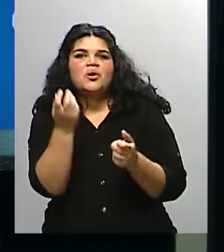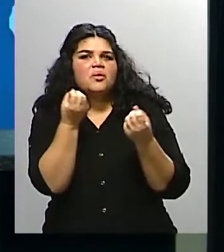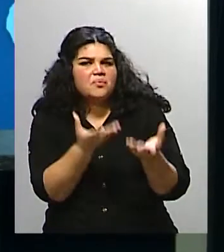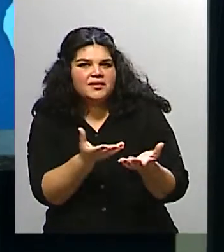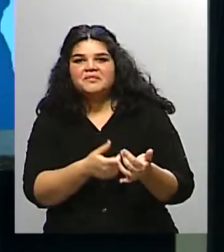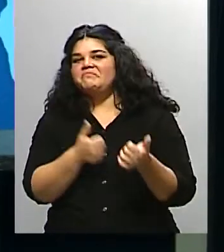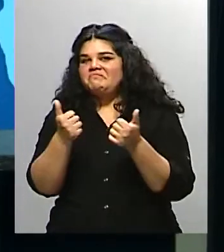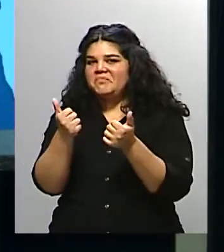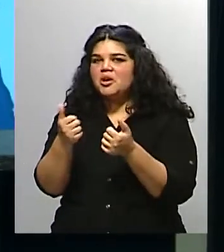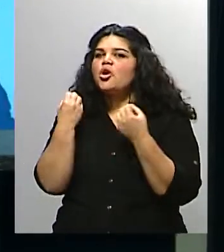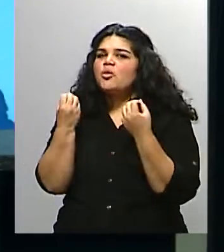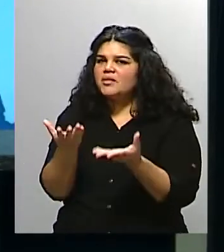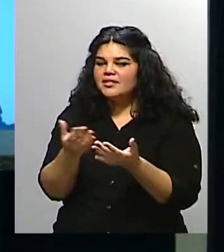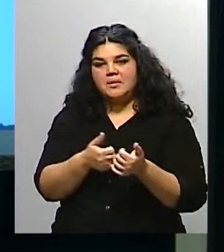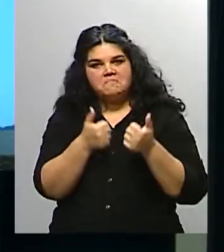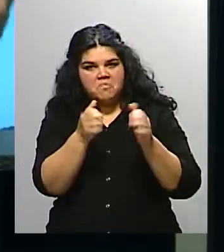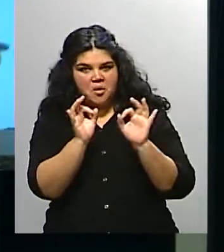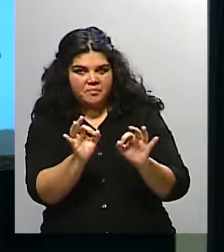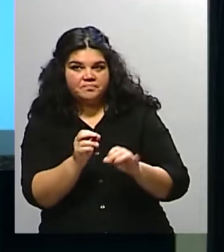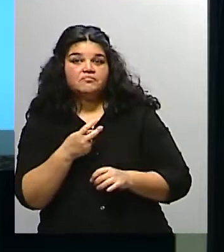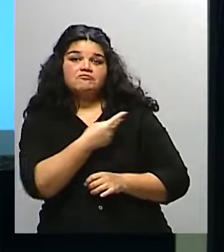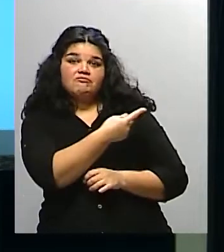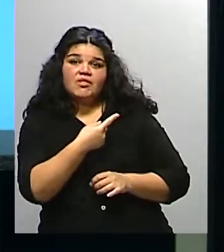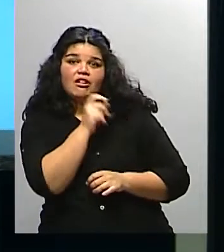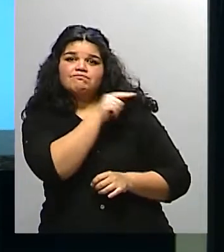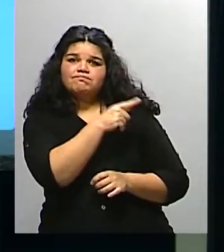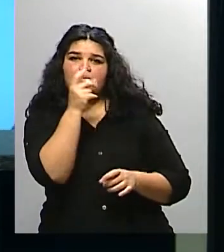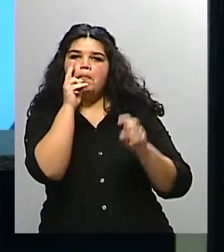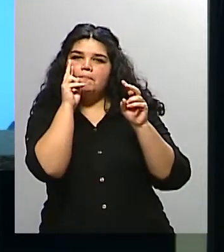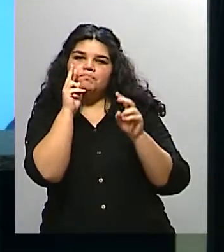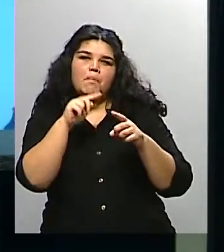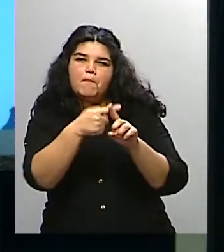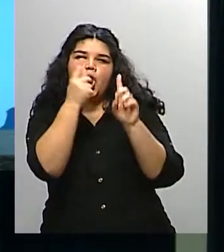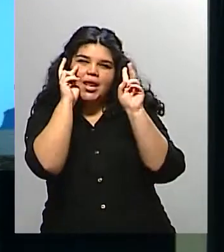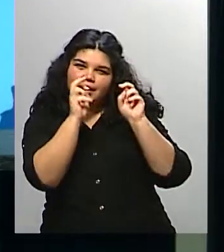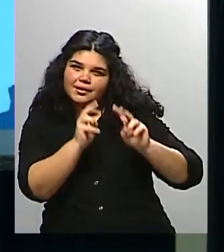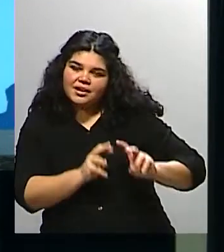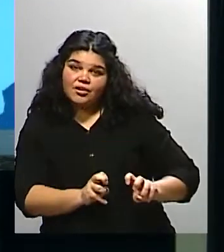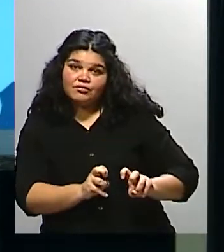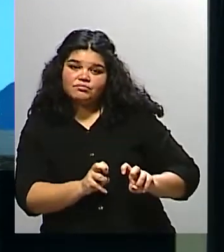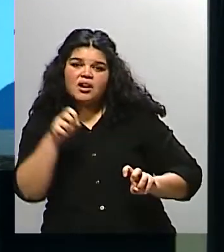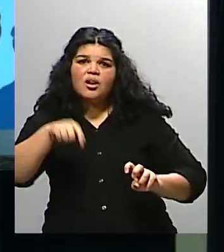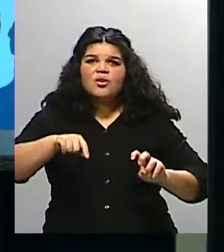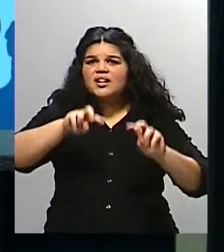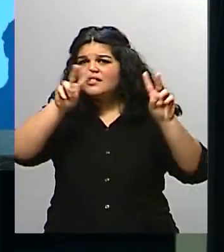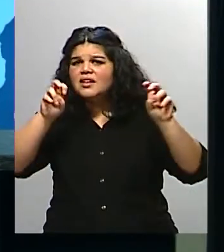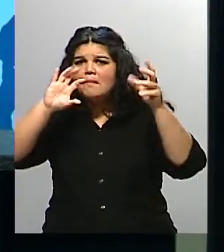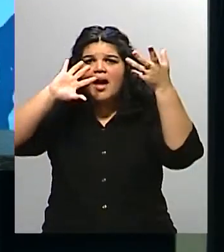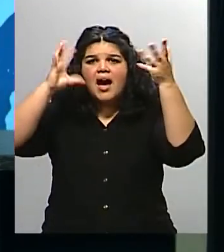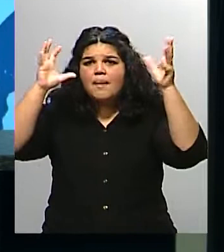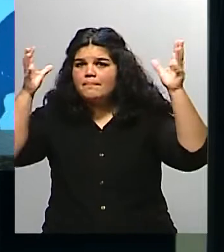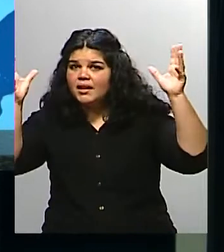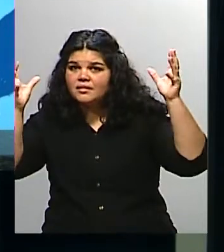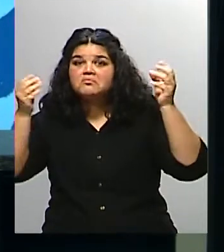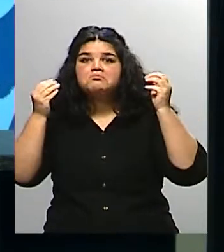estás, Claudia? Muy bien. Bueno, con el politólogo nos vamos a ocupar de tratar hoy del tema medio ambiente. A nivel mundial vamos a